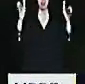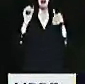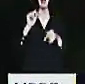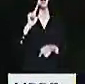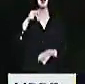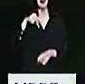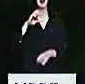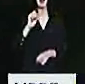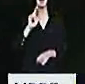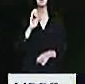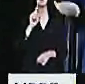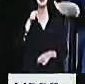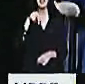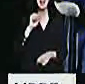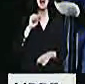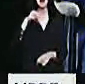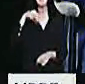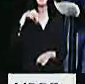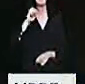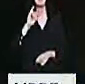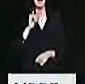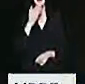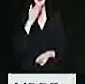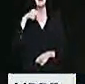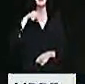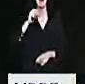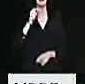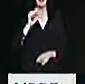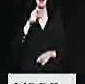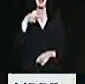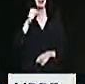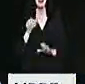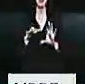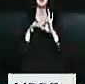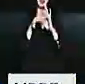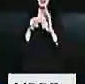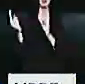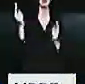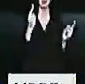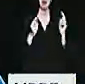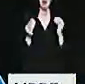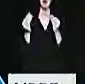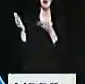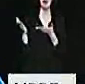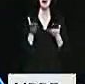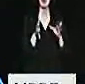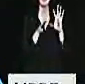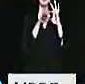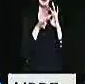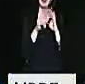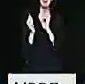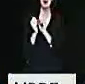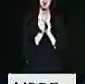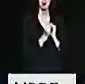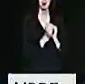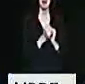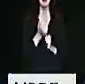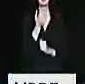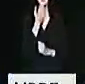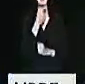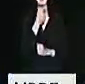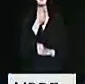Alan, Carolina, Mai y Natacha, muchas gracias por estar con nosotros en esta ocasión. Bienvenidos. Gracias. Gracias, gracias por acompañarnos. Y